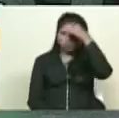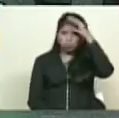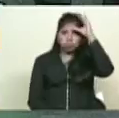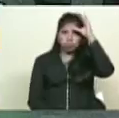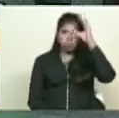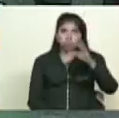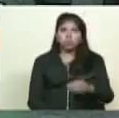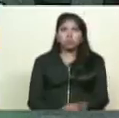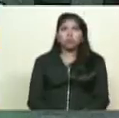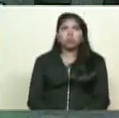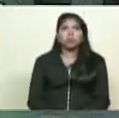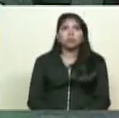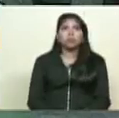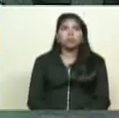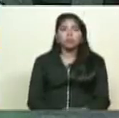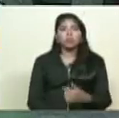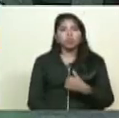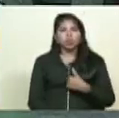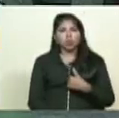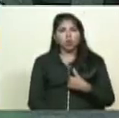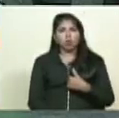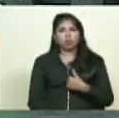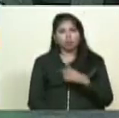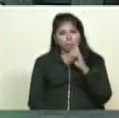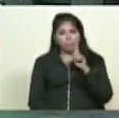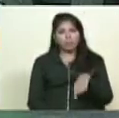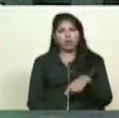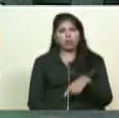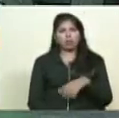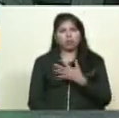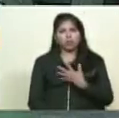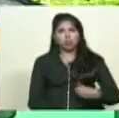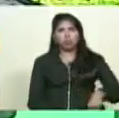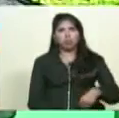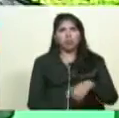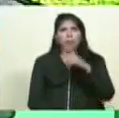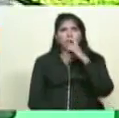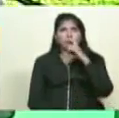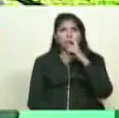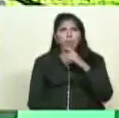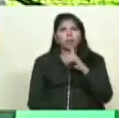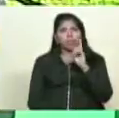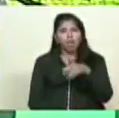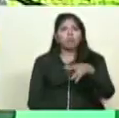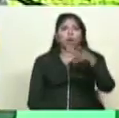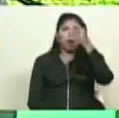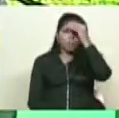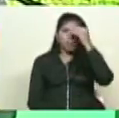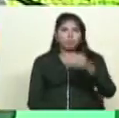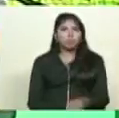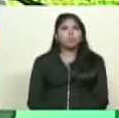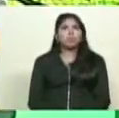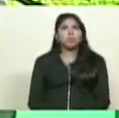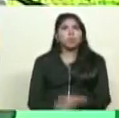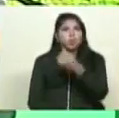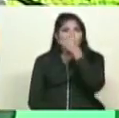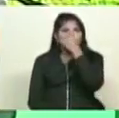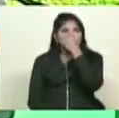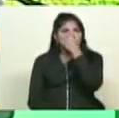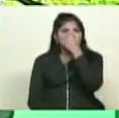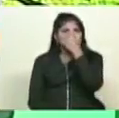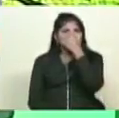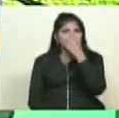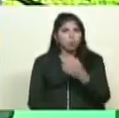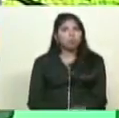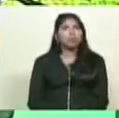Digo más, desde el presidente Nicolás Maduro, debemos pasar por esa escuela para aprender